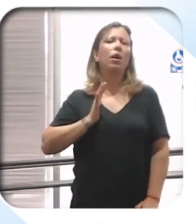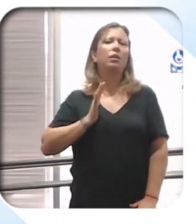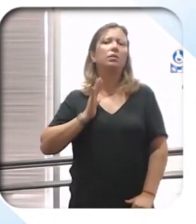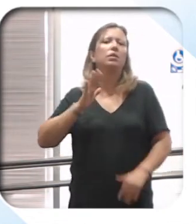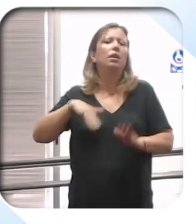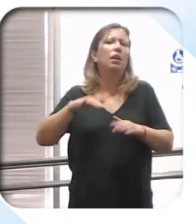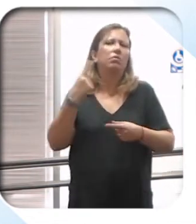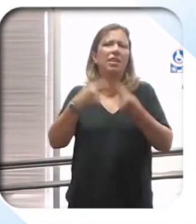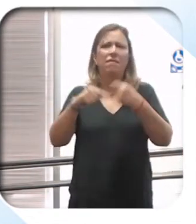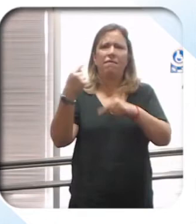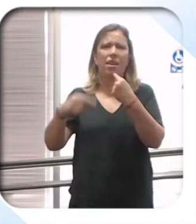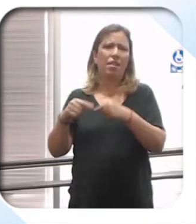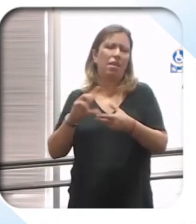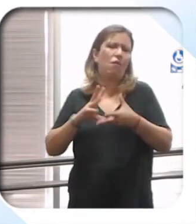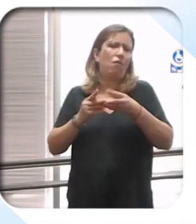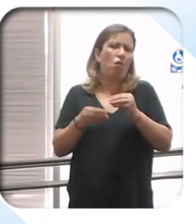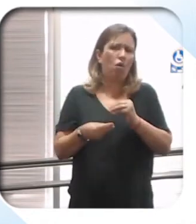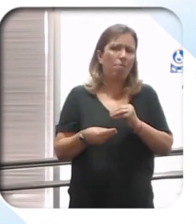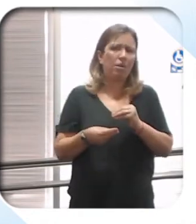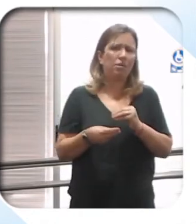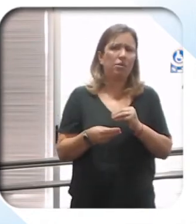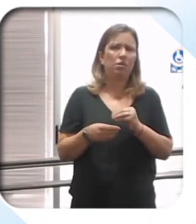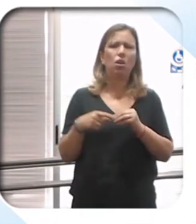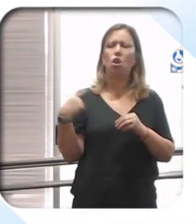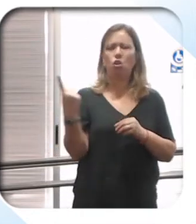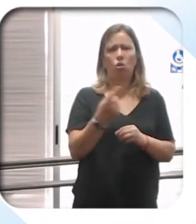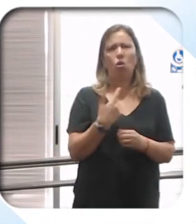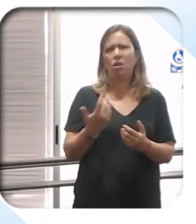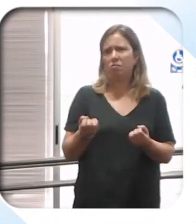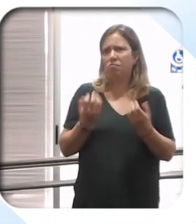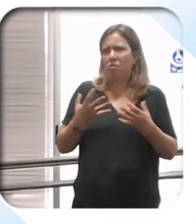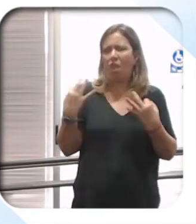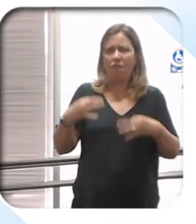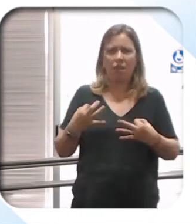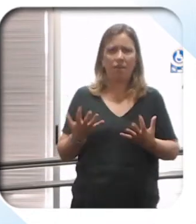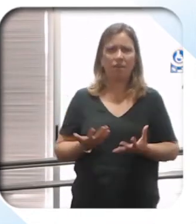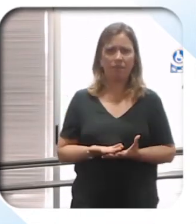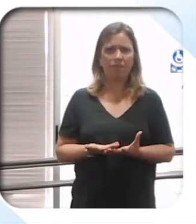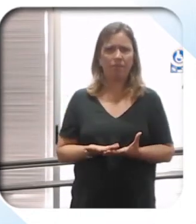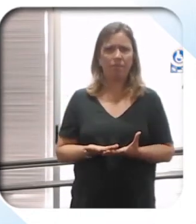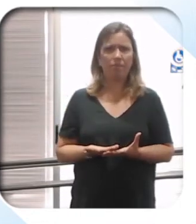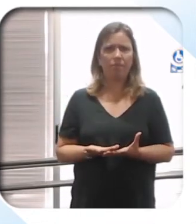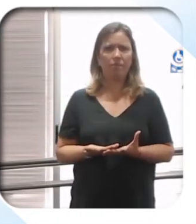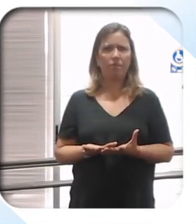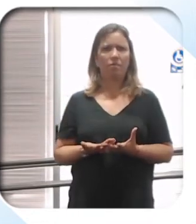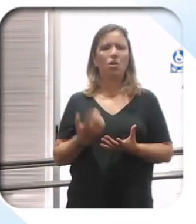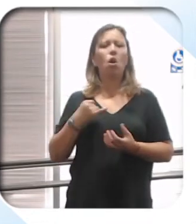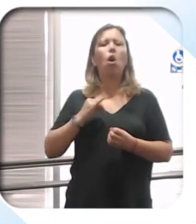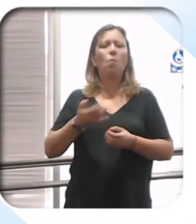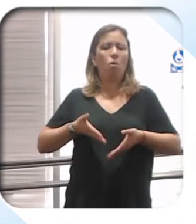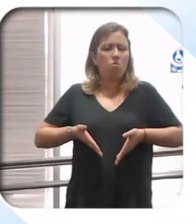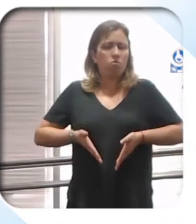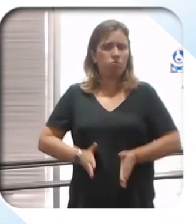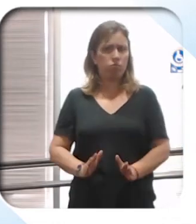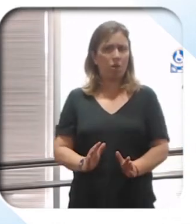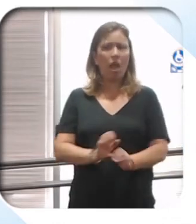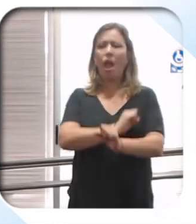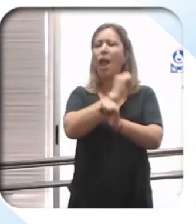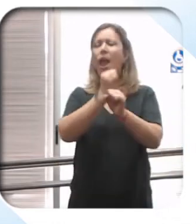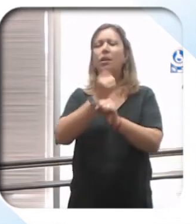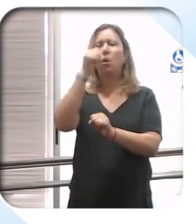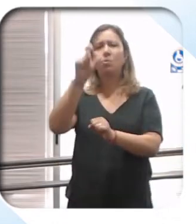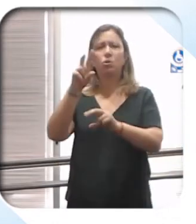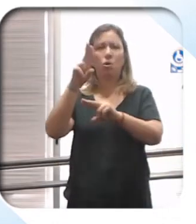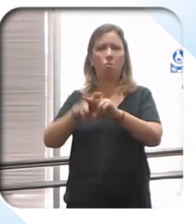en la gran variedad de formas que hay de serlo, y todas válidas. Va desde la fecundación hasta la muerte de una